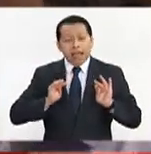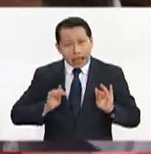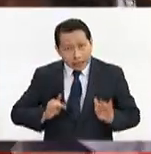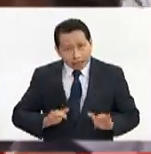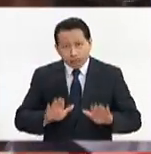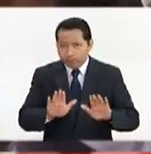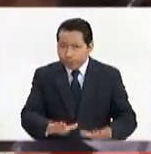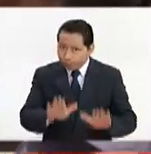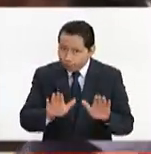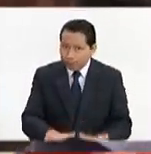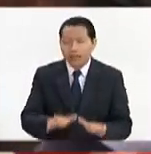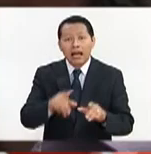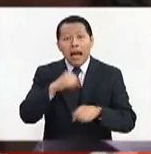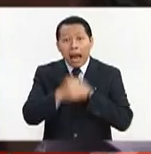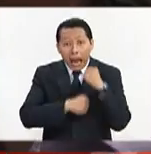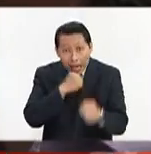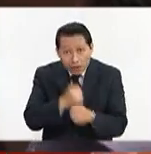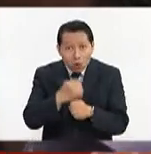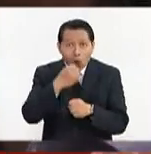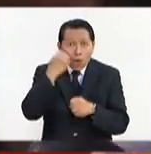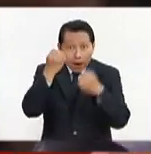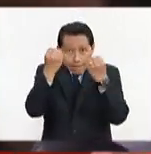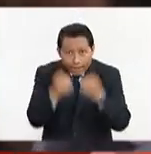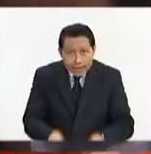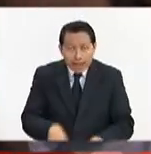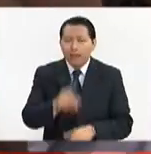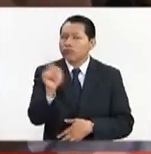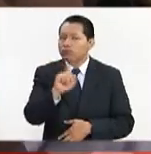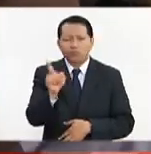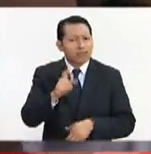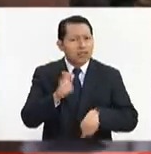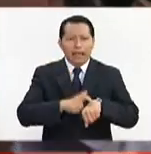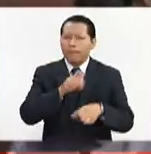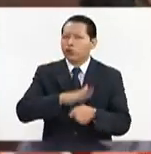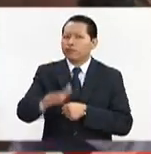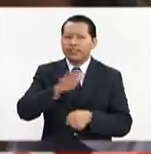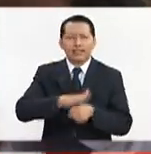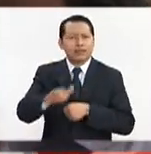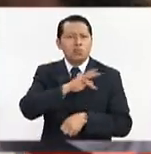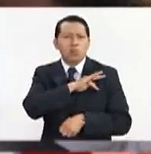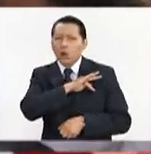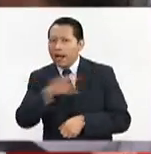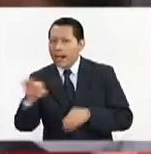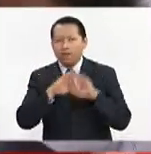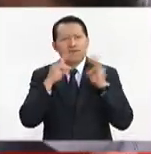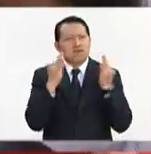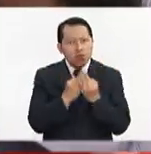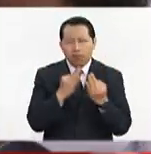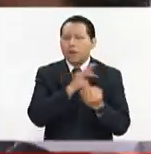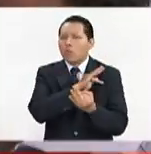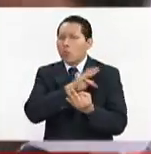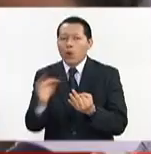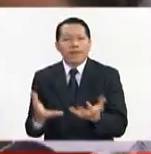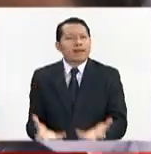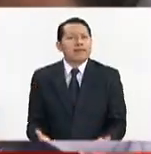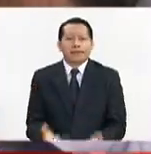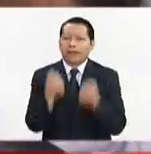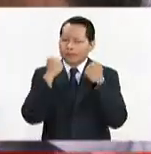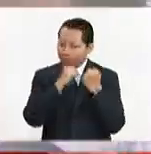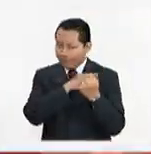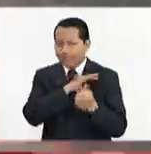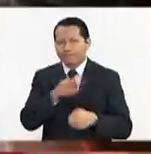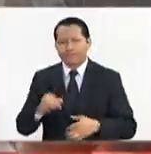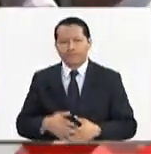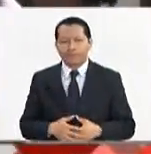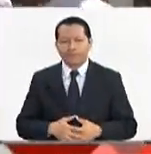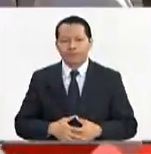escolar no se va a perder y que tenemos tiempo suficiente para que con distintas estrategias se pueda recuperar el tiempo que se ha